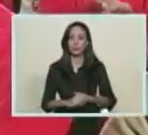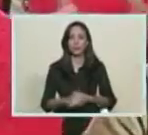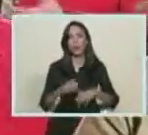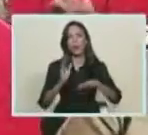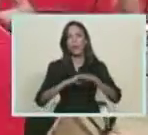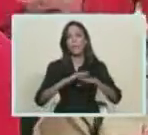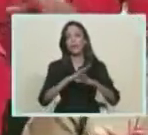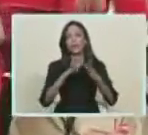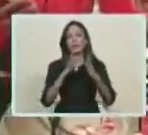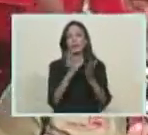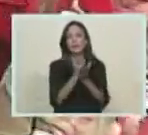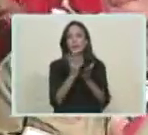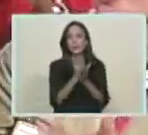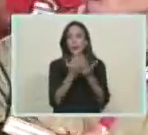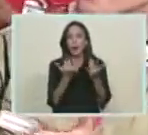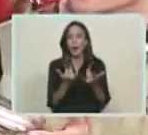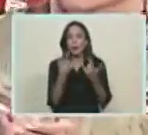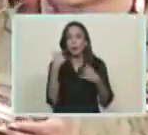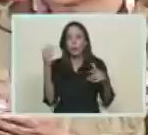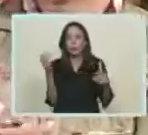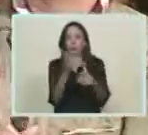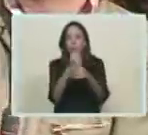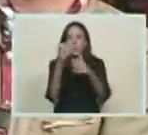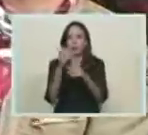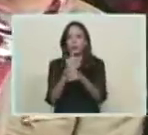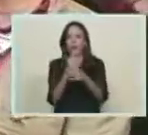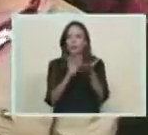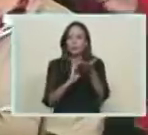de los hechos de corrupción que he descubierto